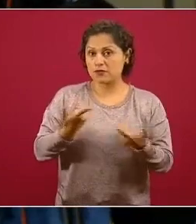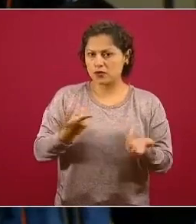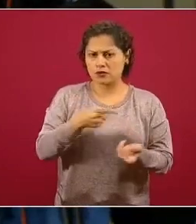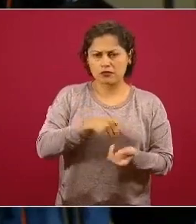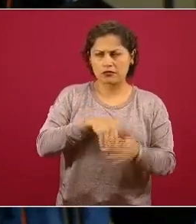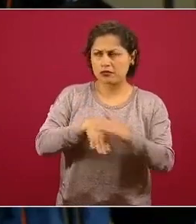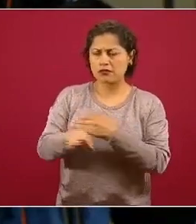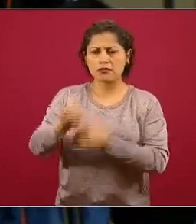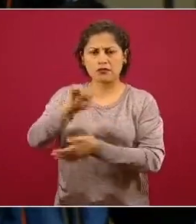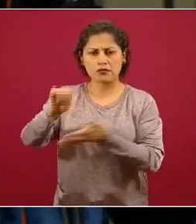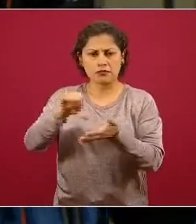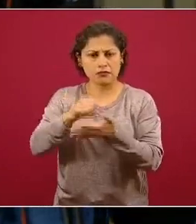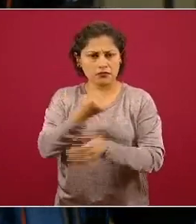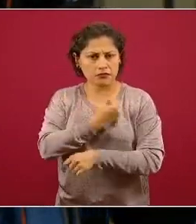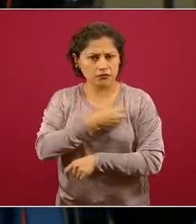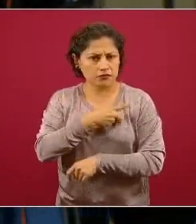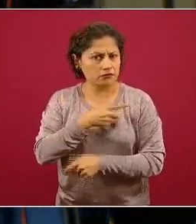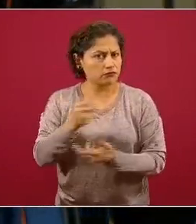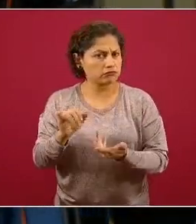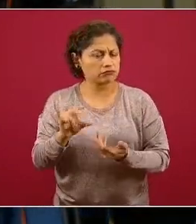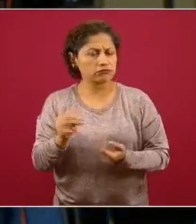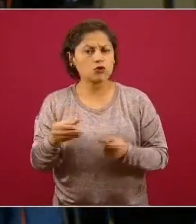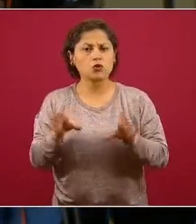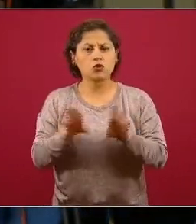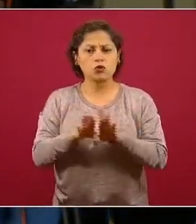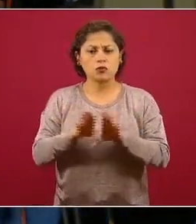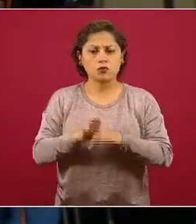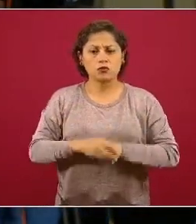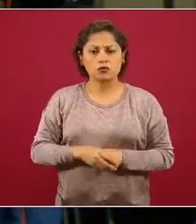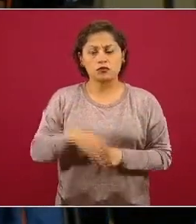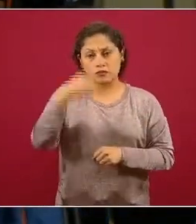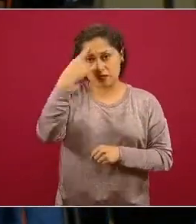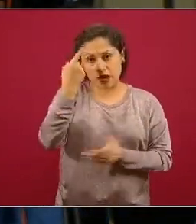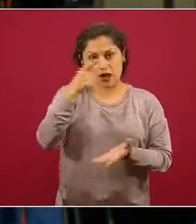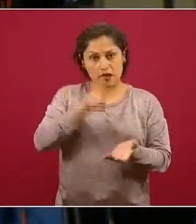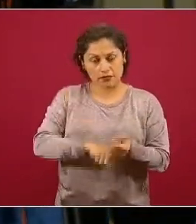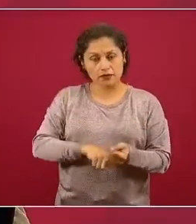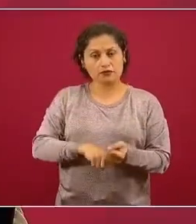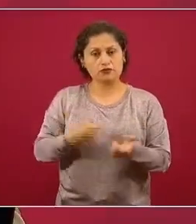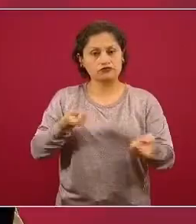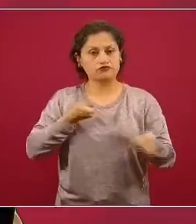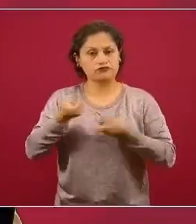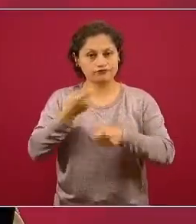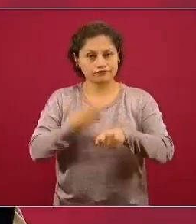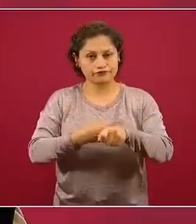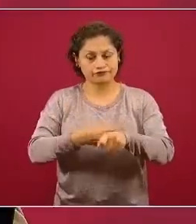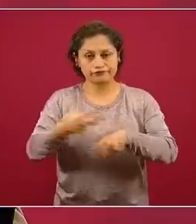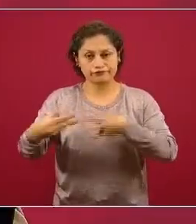clínicas, sobre el manejo del virus.